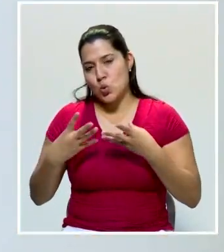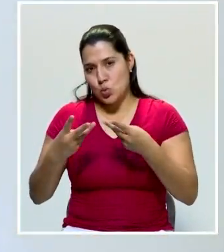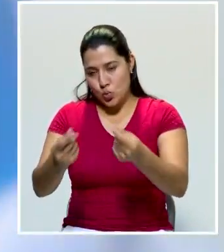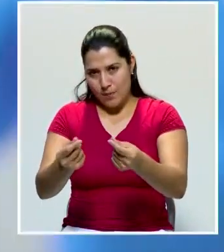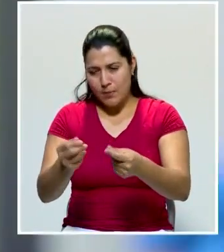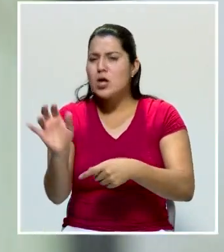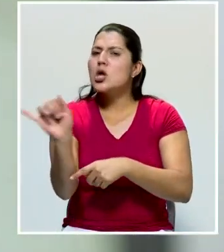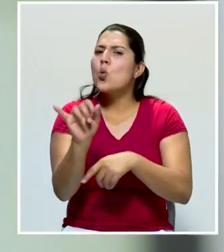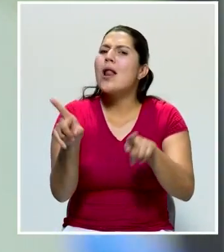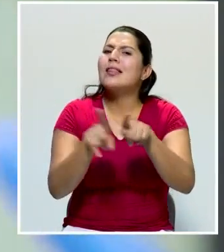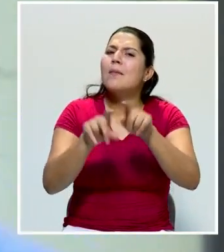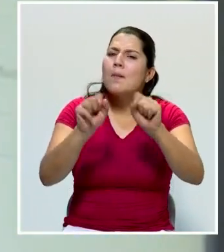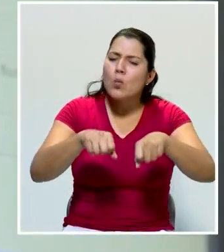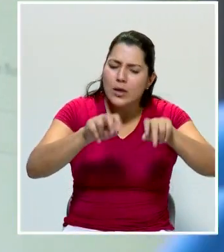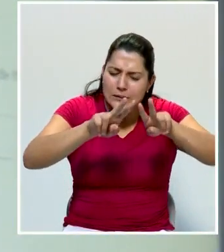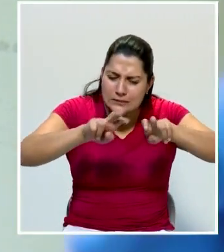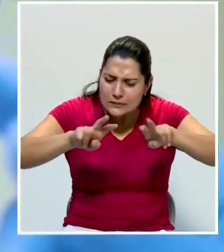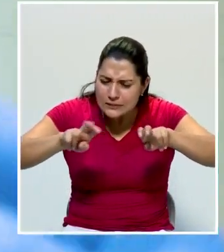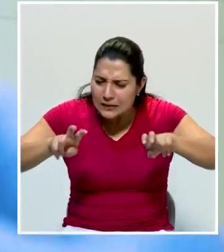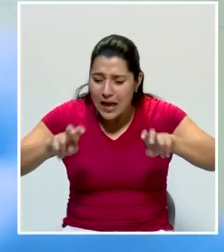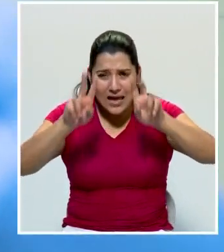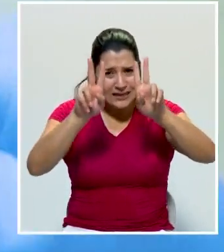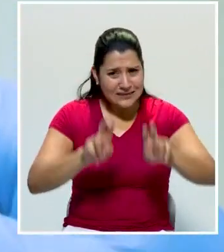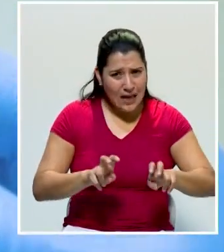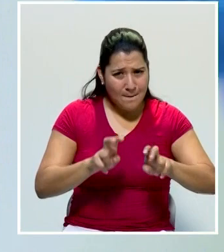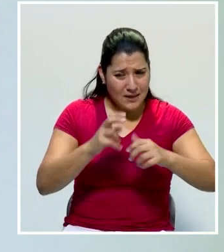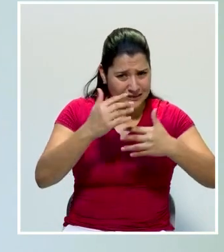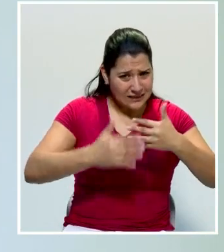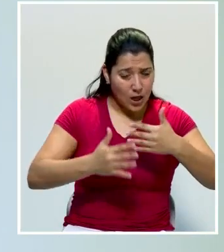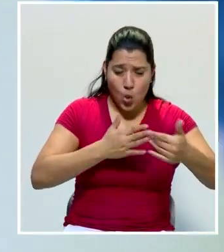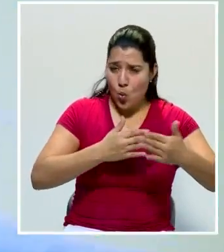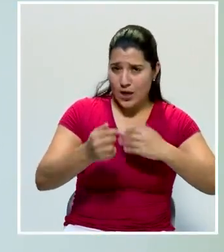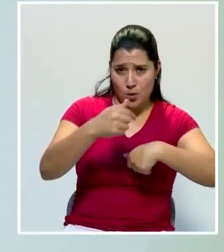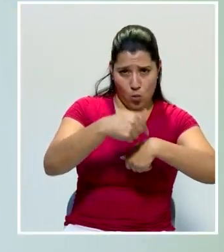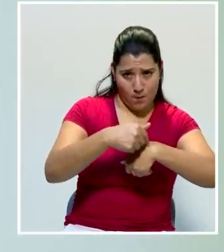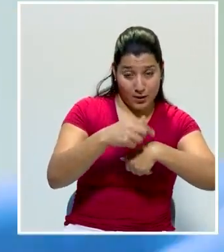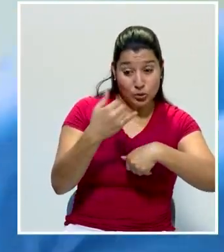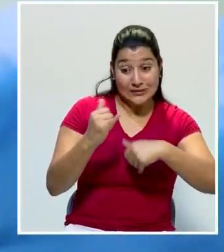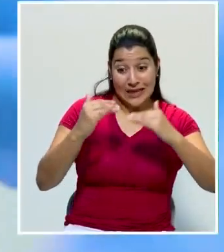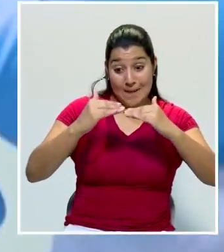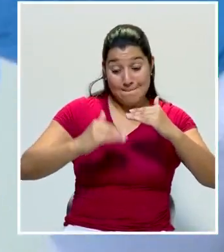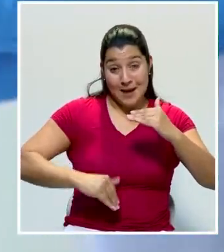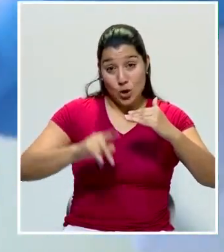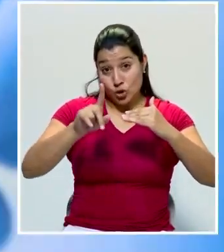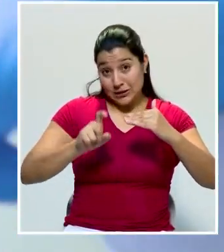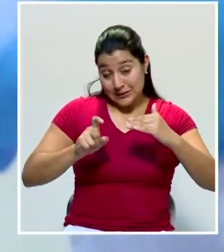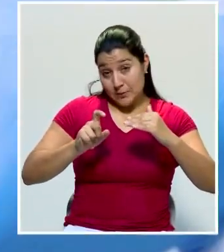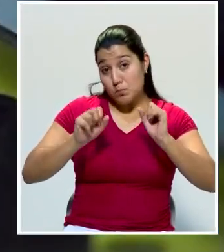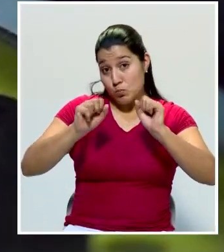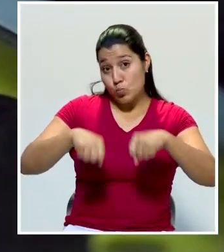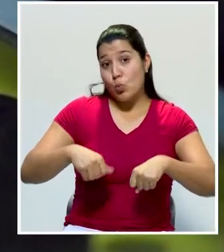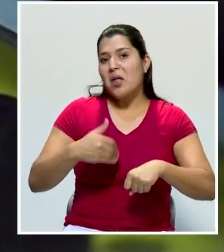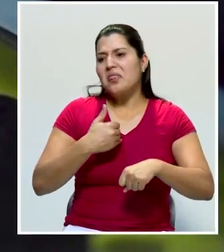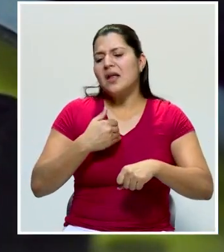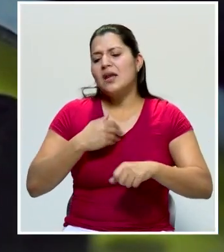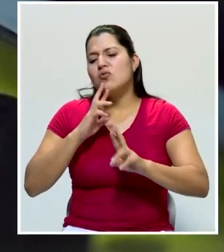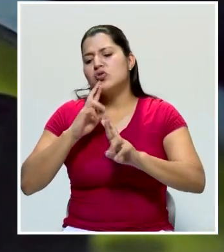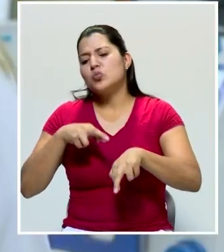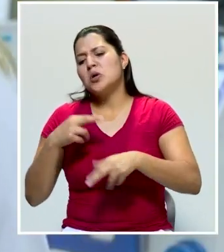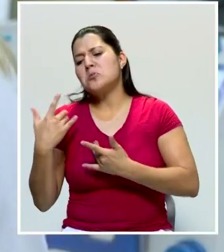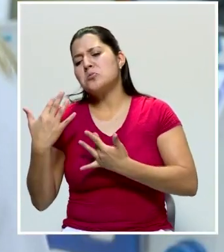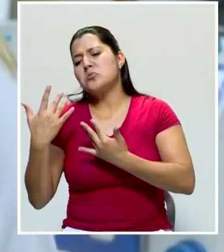pueden analizar muestras en cualquier momento y si son menos de 100, tener los primeros resultados en aproximadamente 4